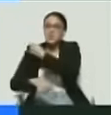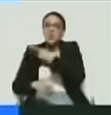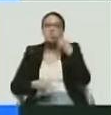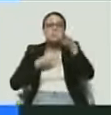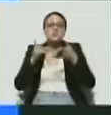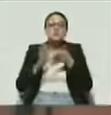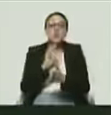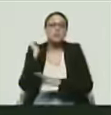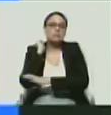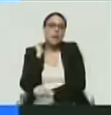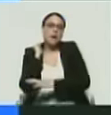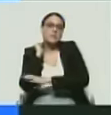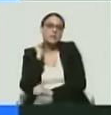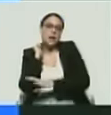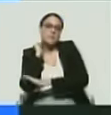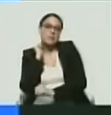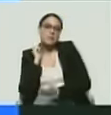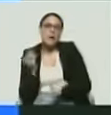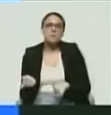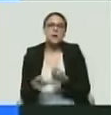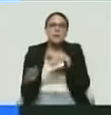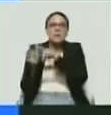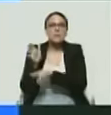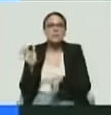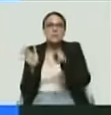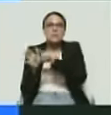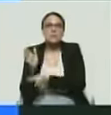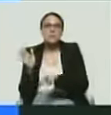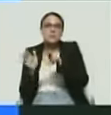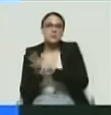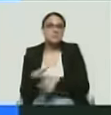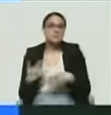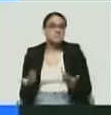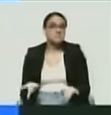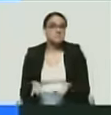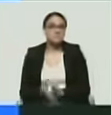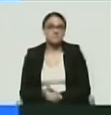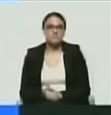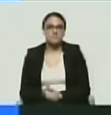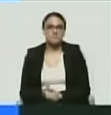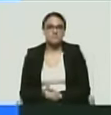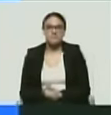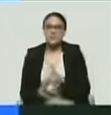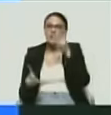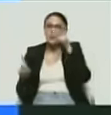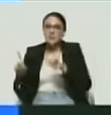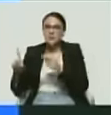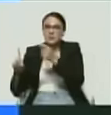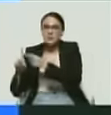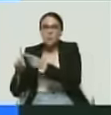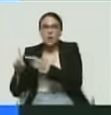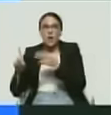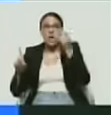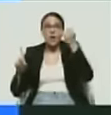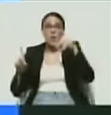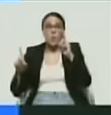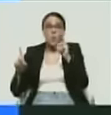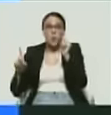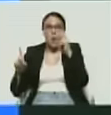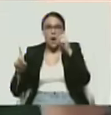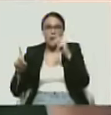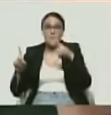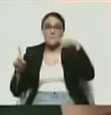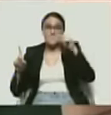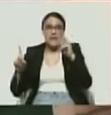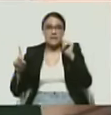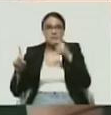Están preparando un fraude. Mira... ¿Hay un ser más despreciado que Juan Pablo Guanipa en la política venezolana? No